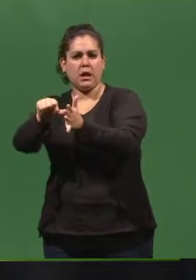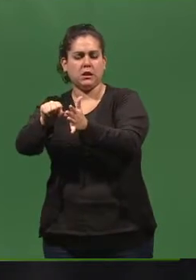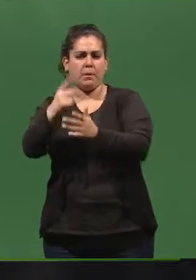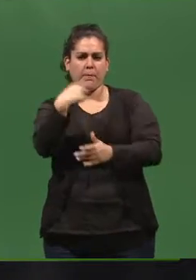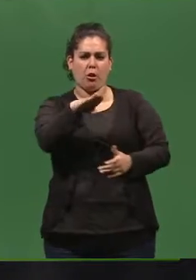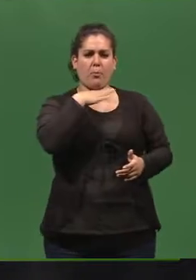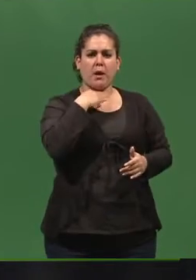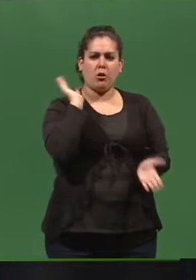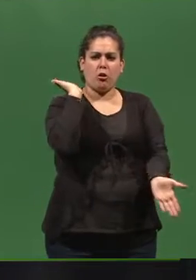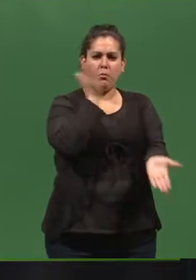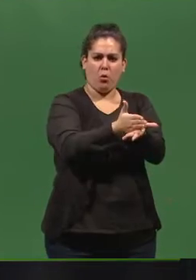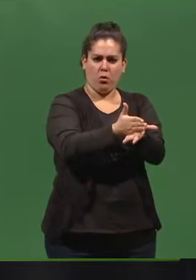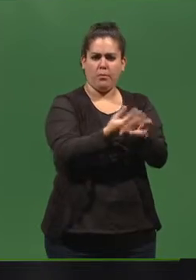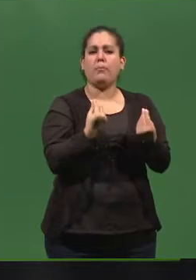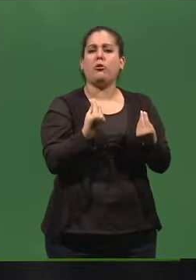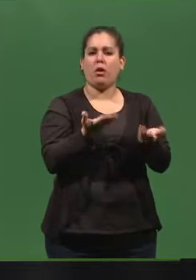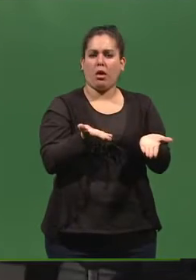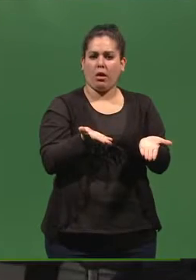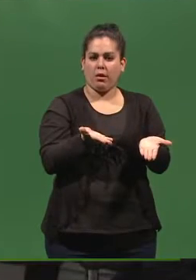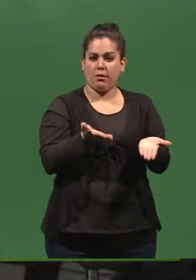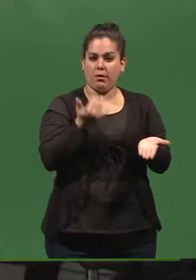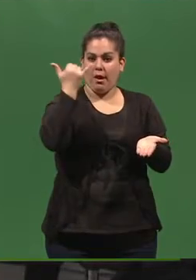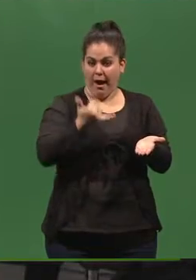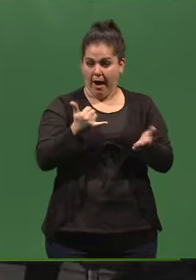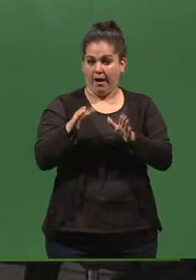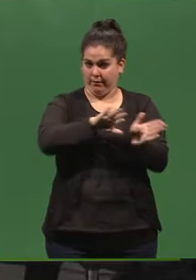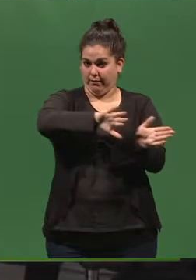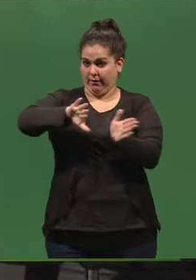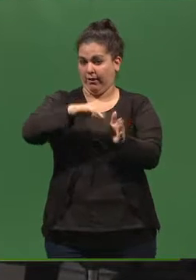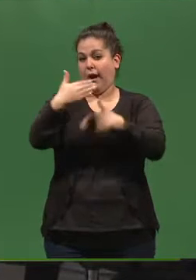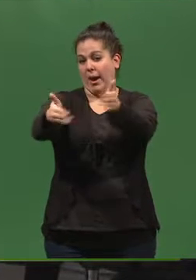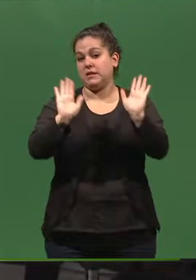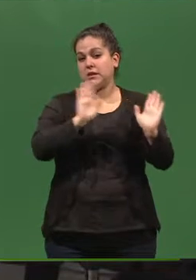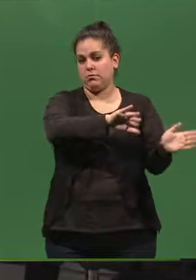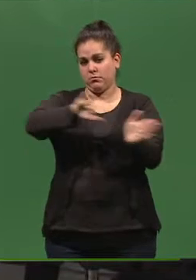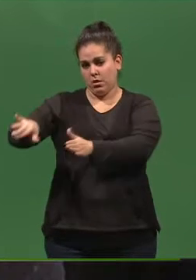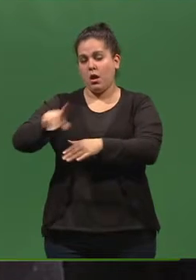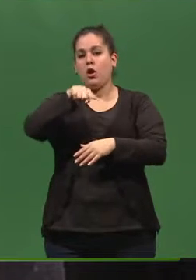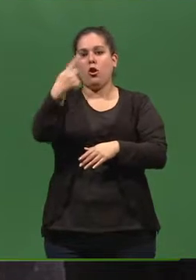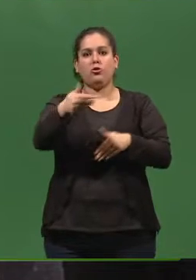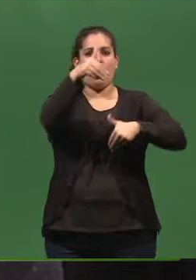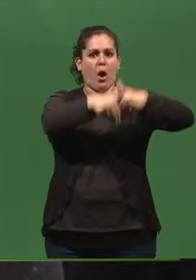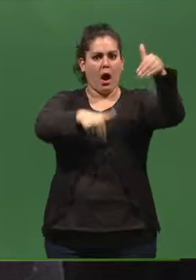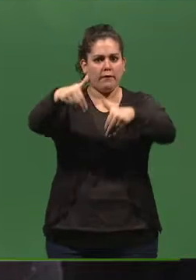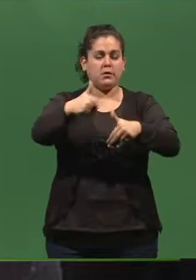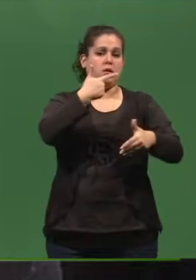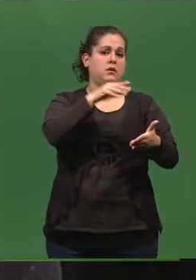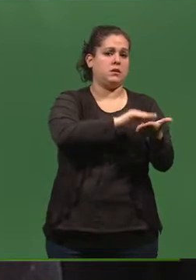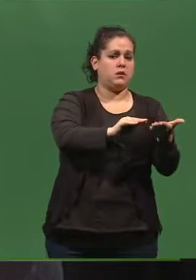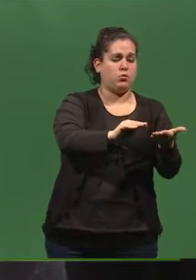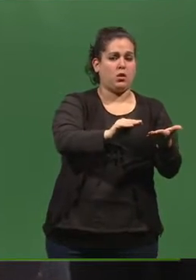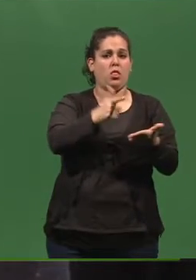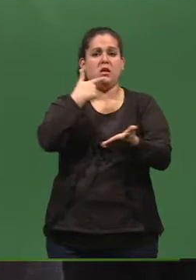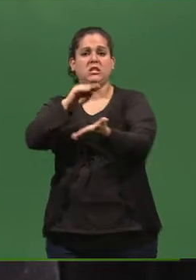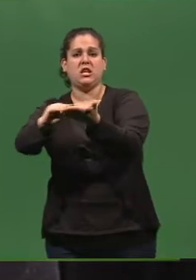abajo pide conductas represivas. Entonces, hay un avance. Y otro avance son unas leyes que se votaron por unanimidad en diputados y en